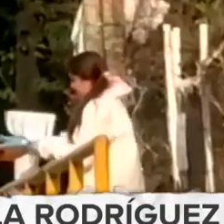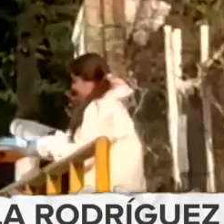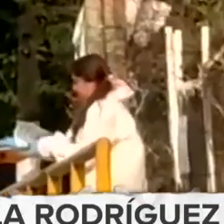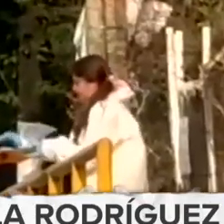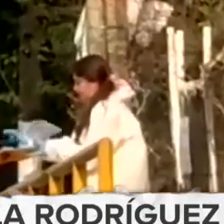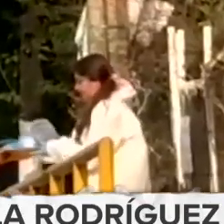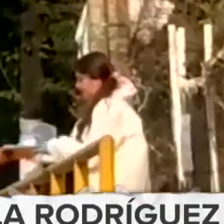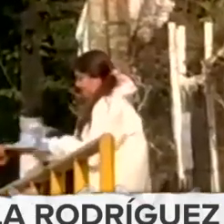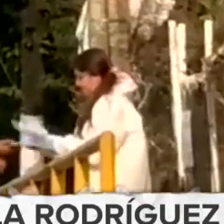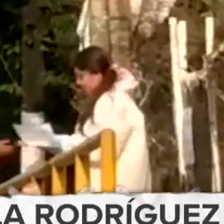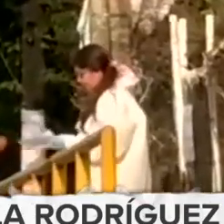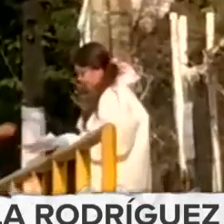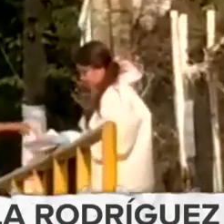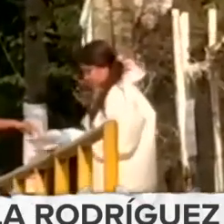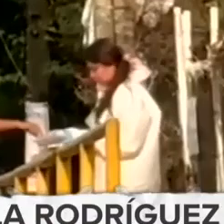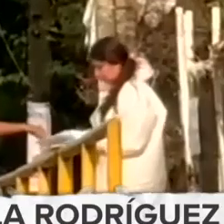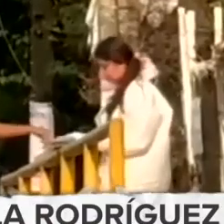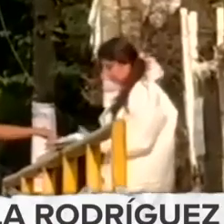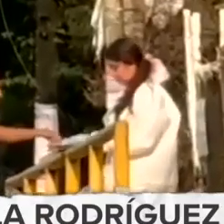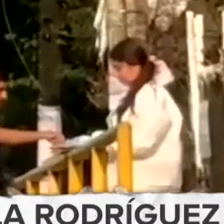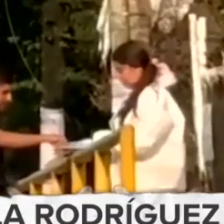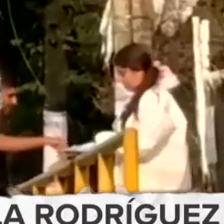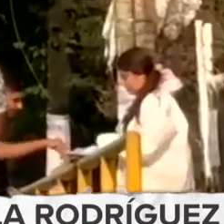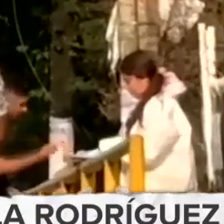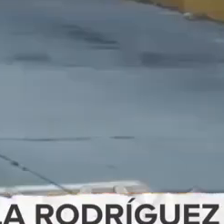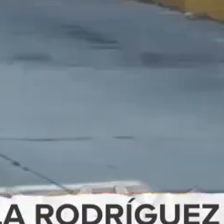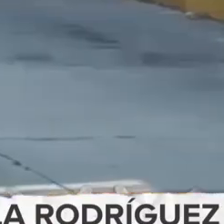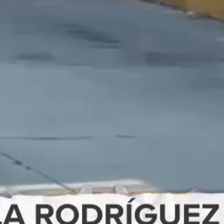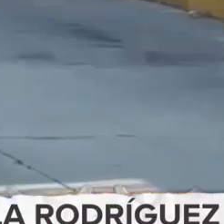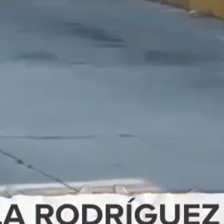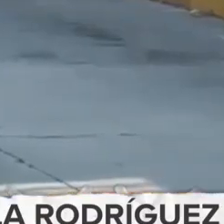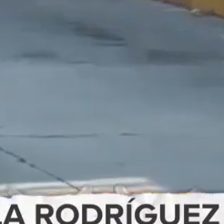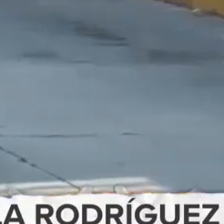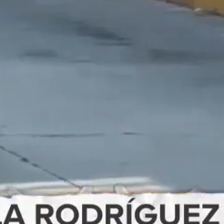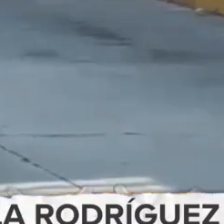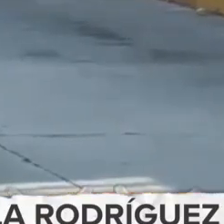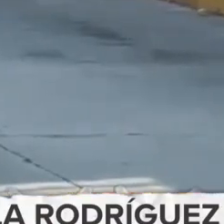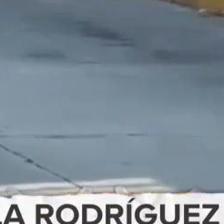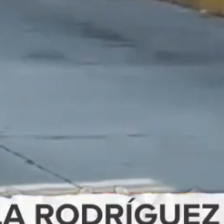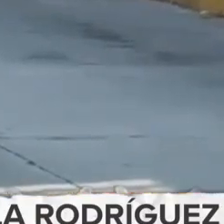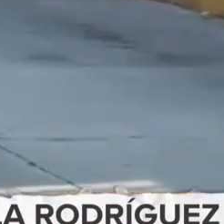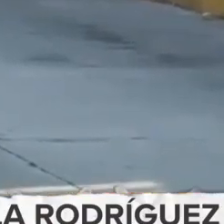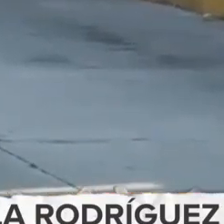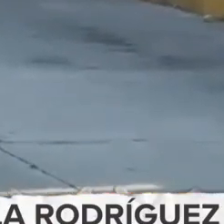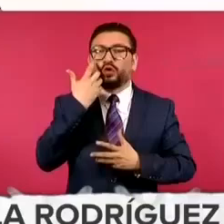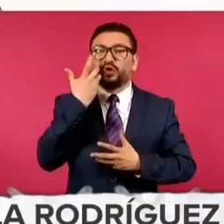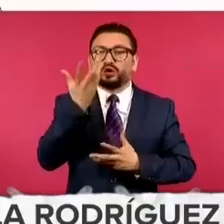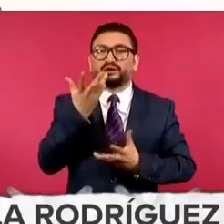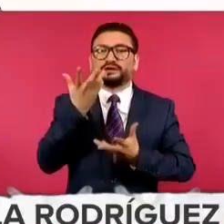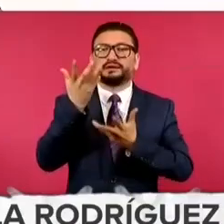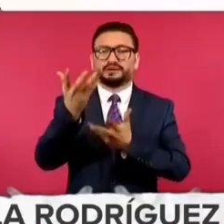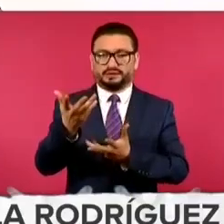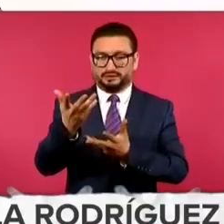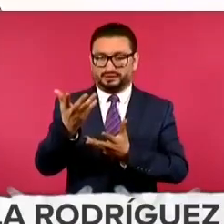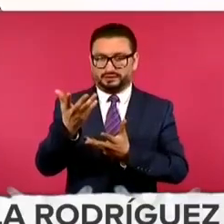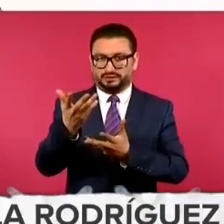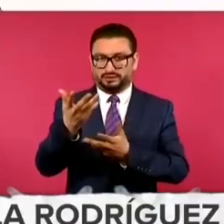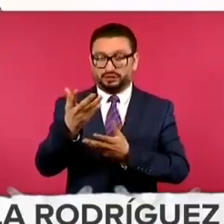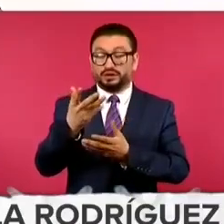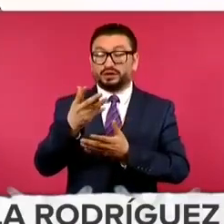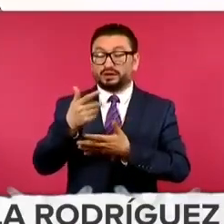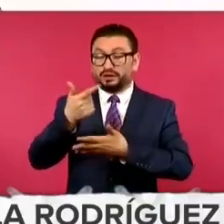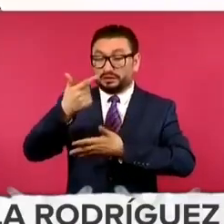homicidios de precandidatas, 10 homicidios de personas aspirantes no